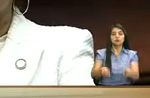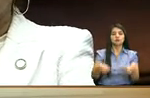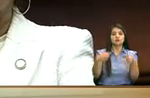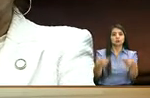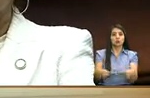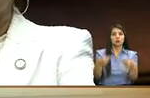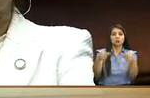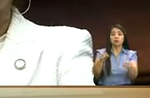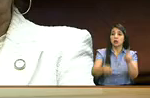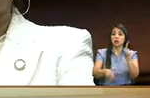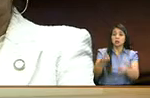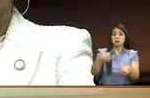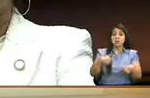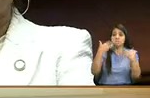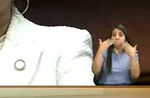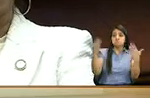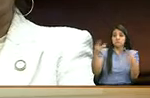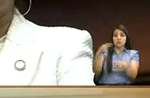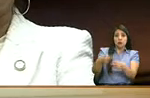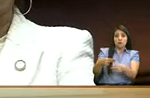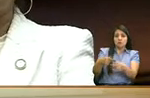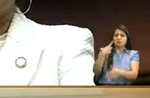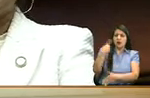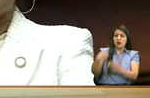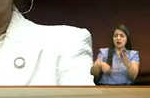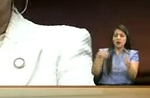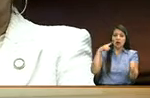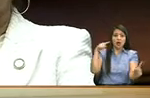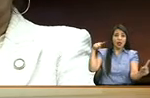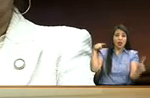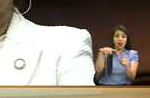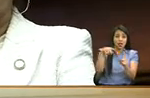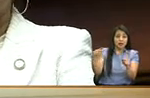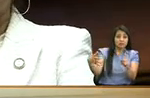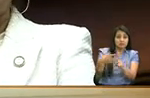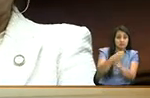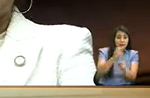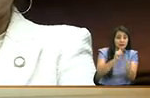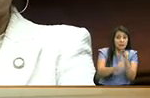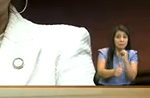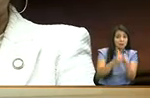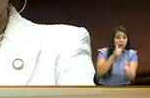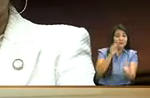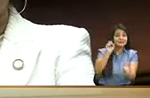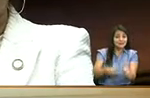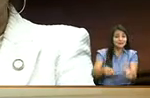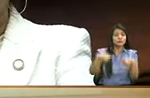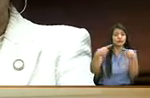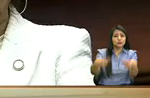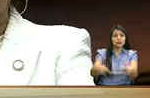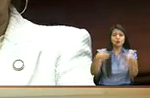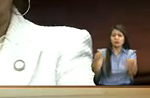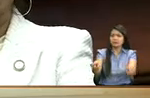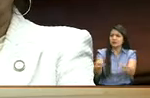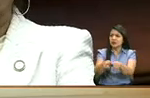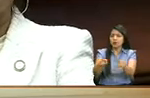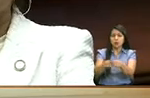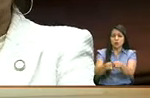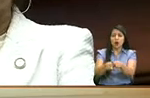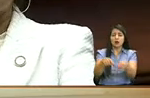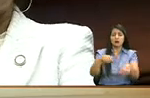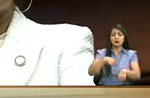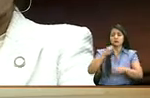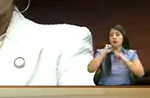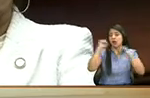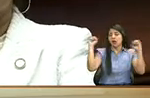el anonimato para alcanzar otro tipo de metas que no son deportivas. Cada día se levantan y salen de sus